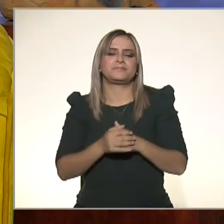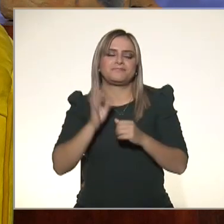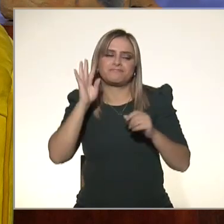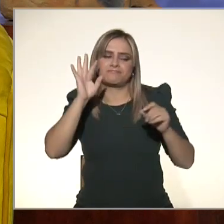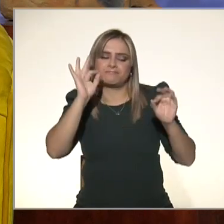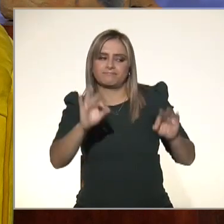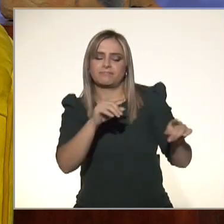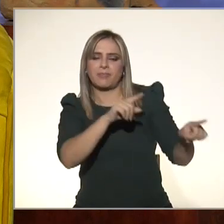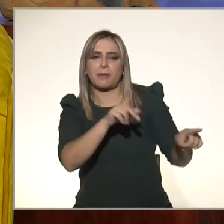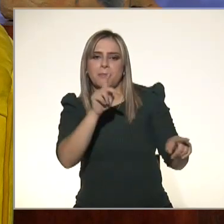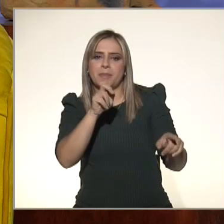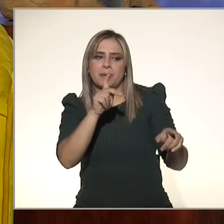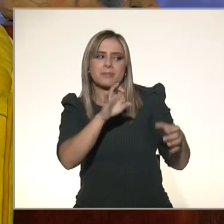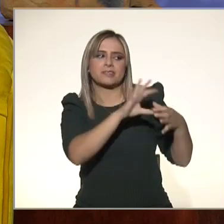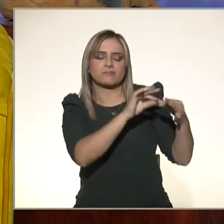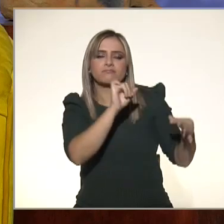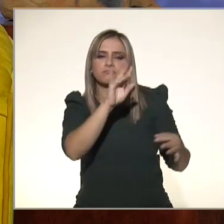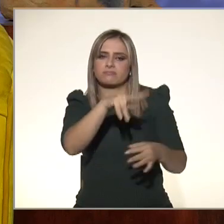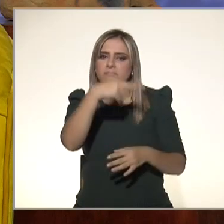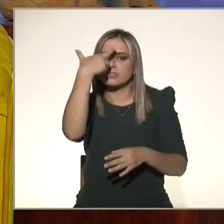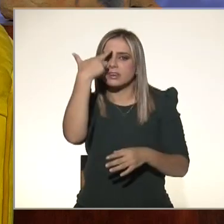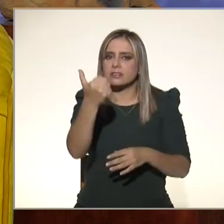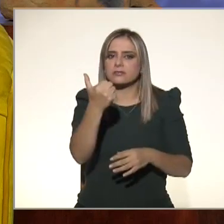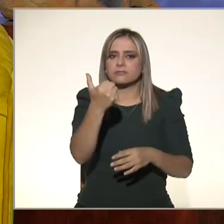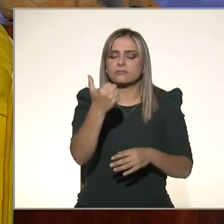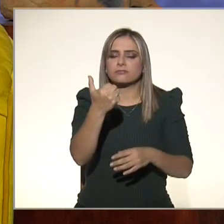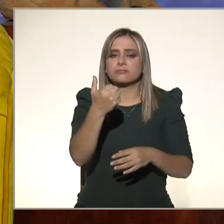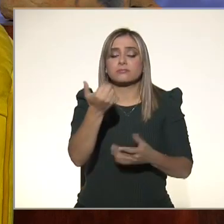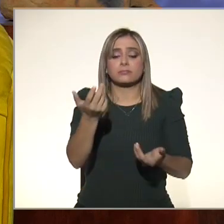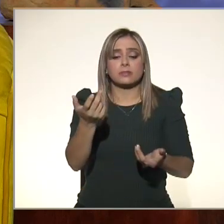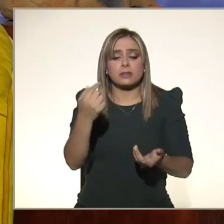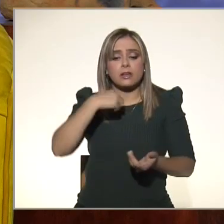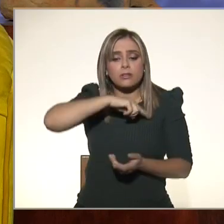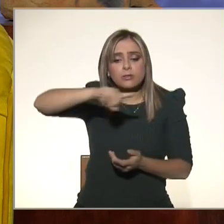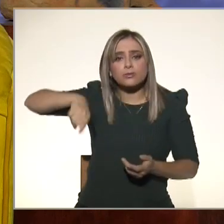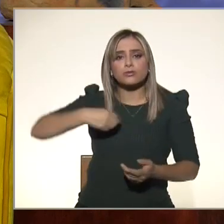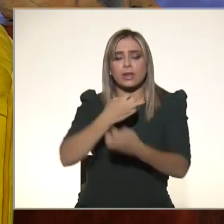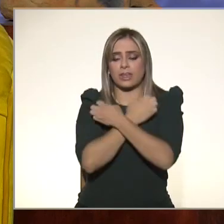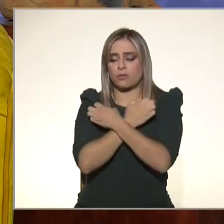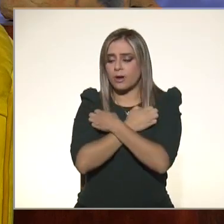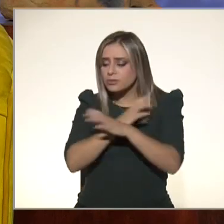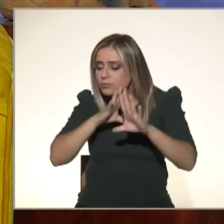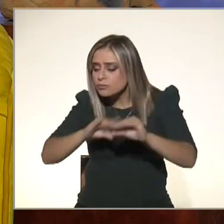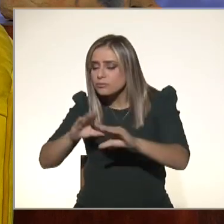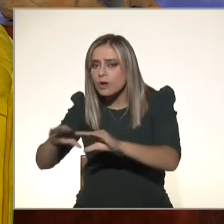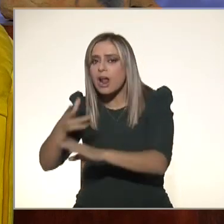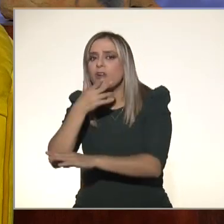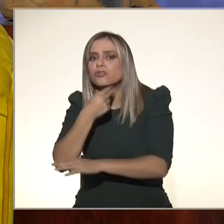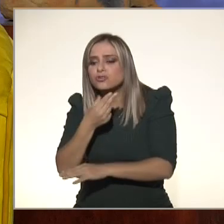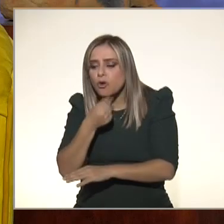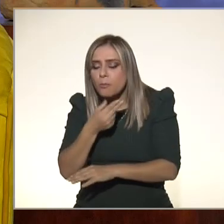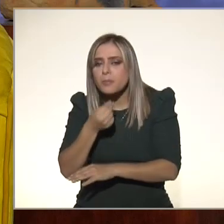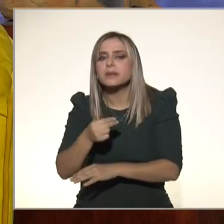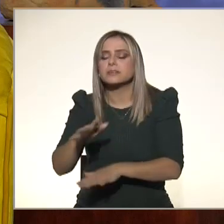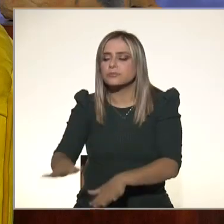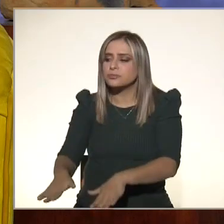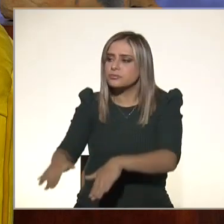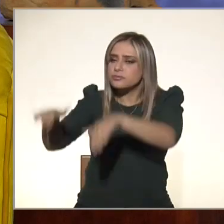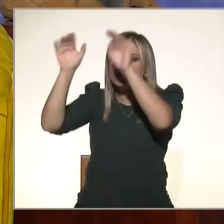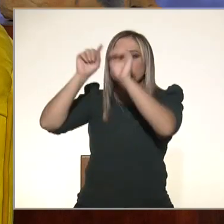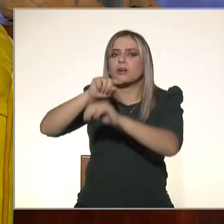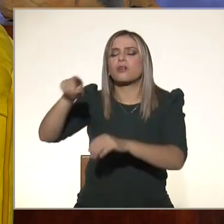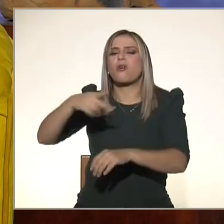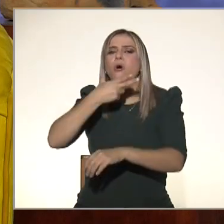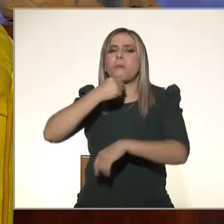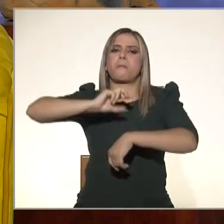un tema fundamental que a veces tiene que ver con el contexto en donde estamos educados los mexicanos, que no estamos acostumbrados en un